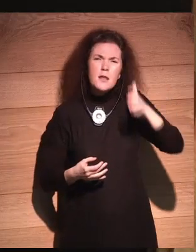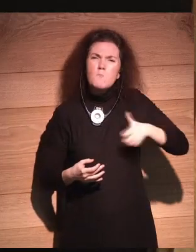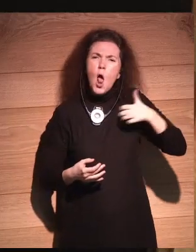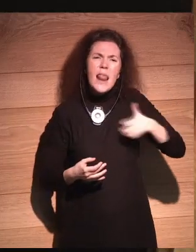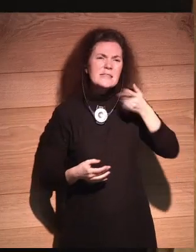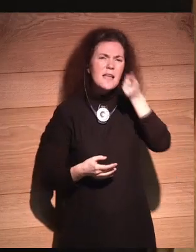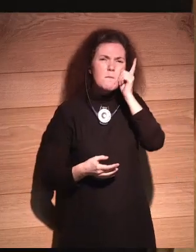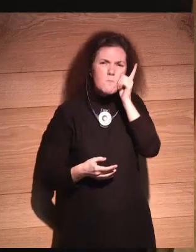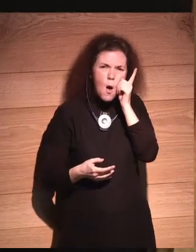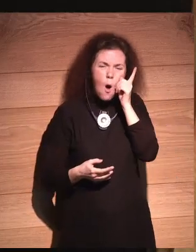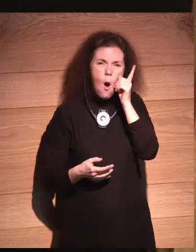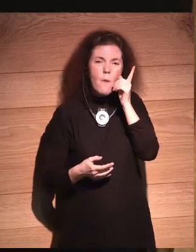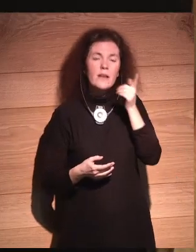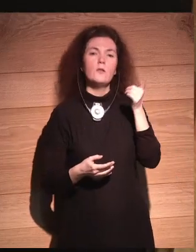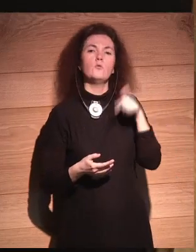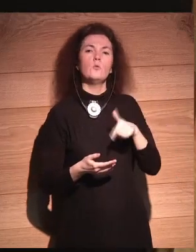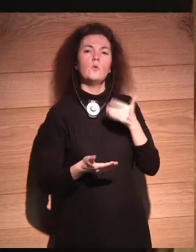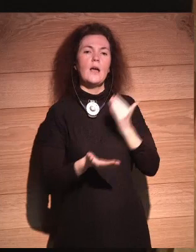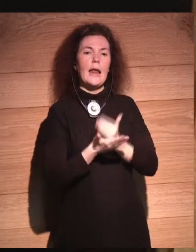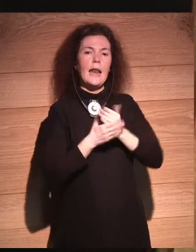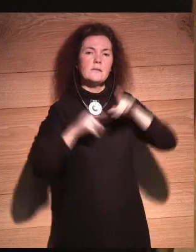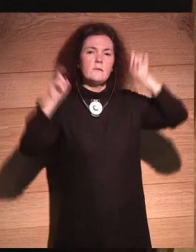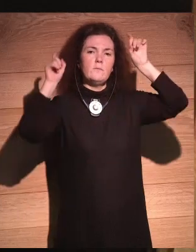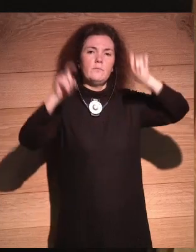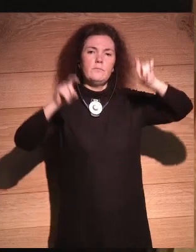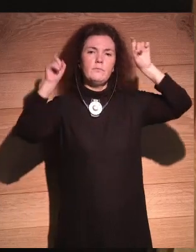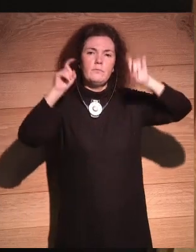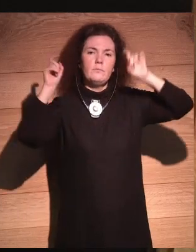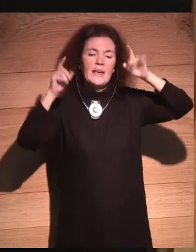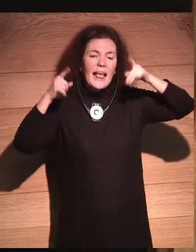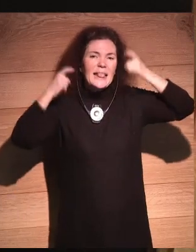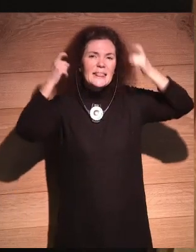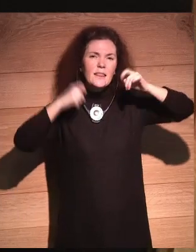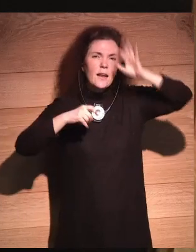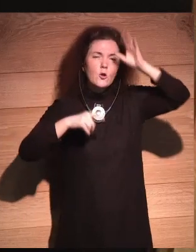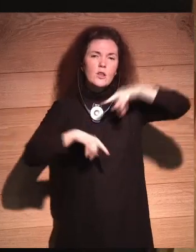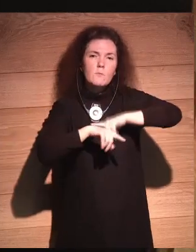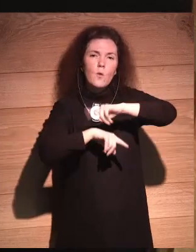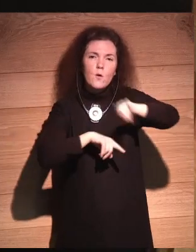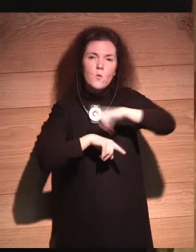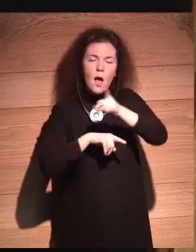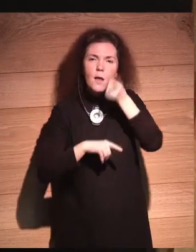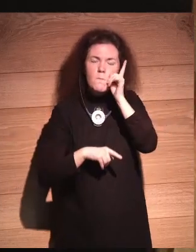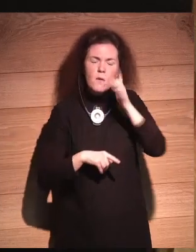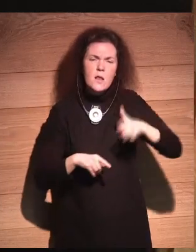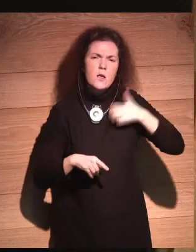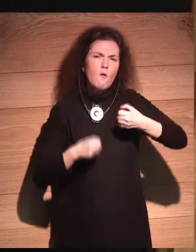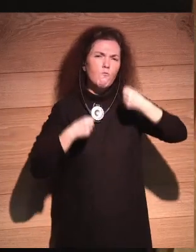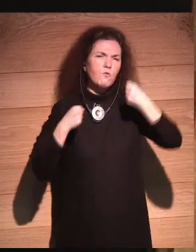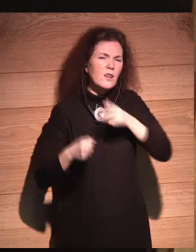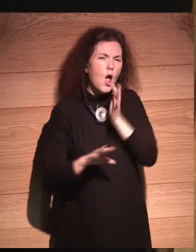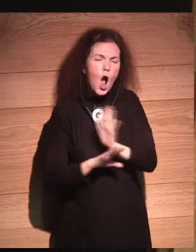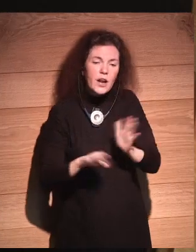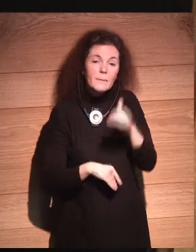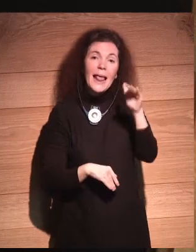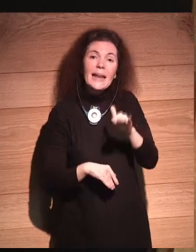los móviles mientras realizas la impartición de conocimiento durante una hora. Es nefasto, y el